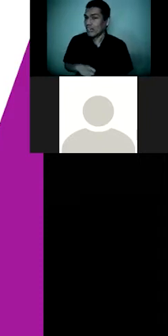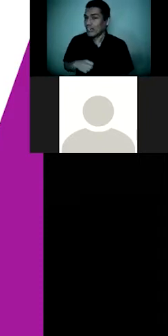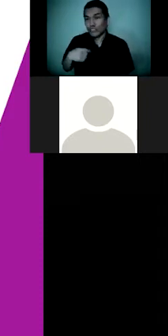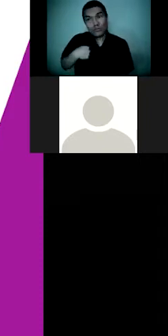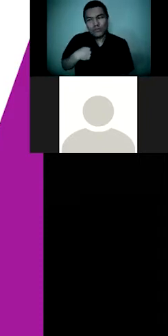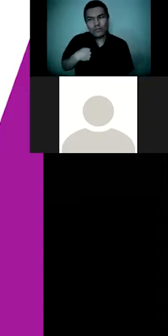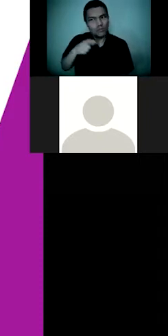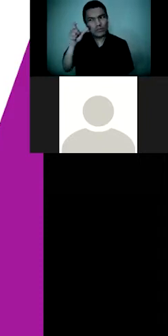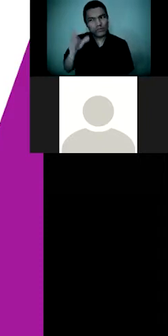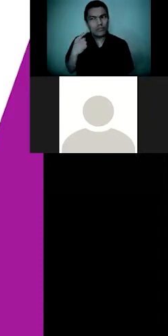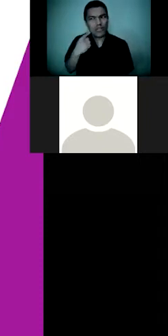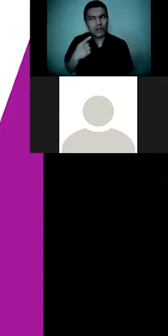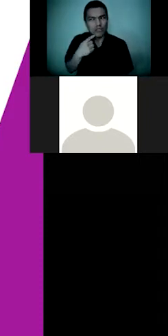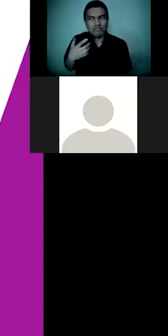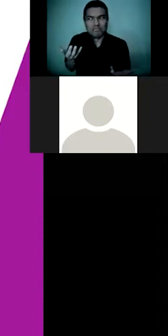¿sí?